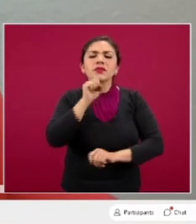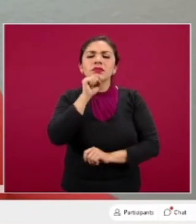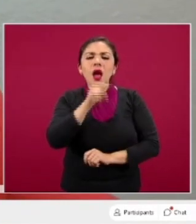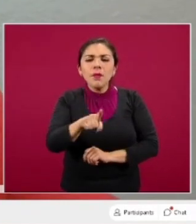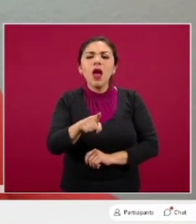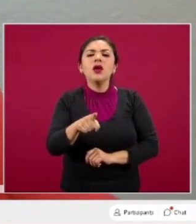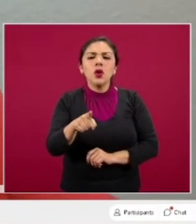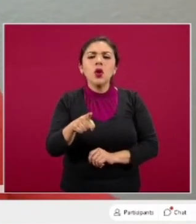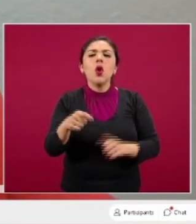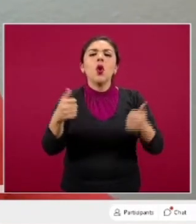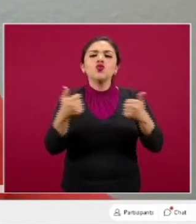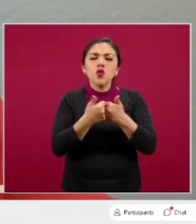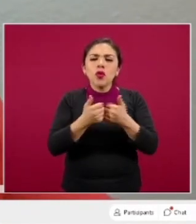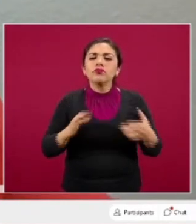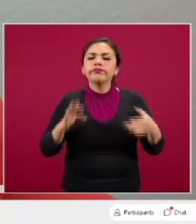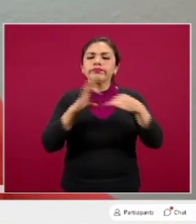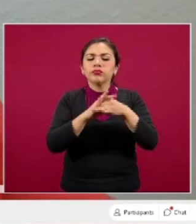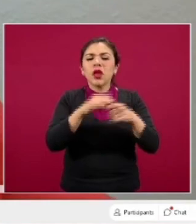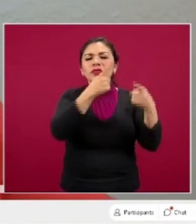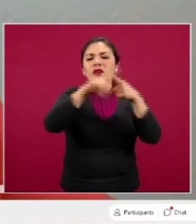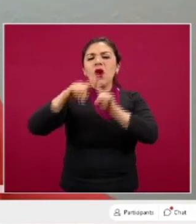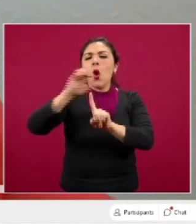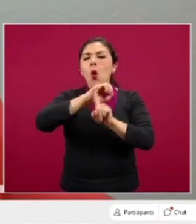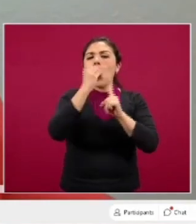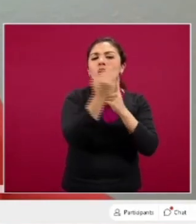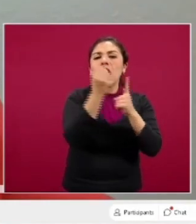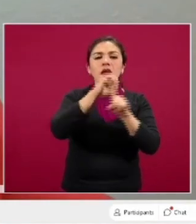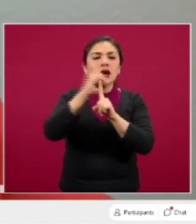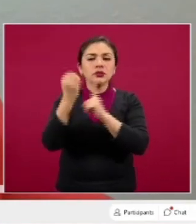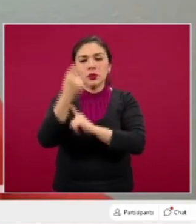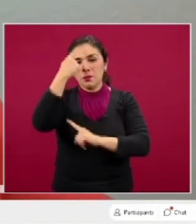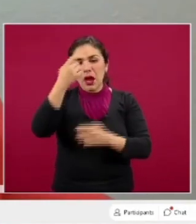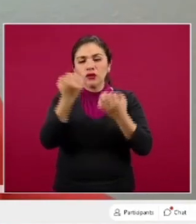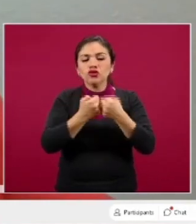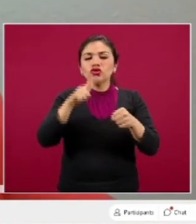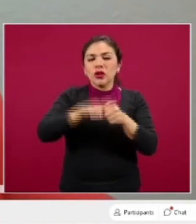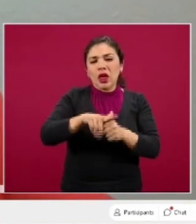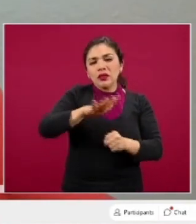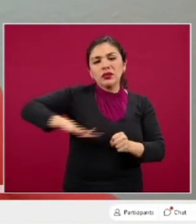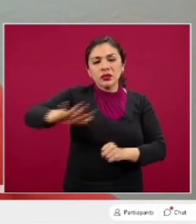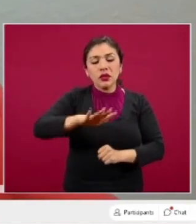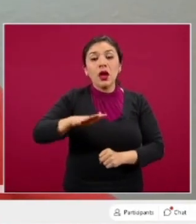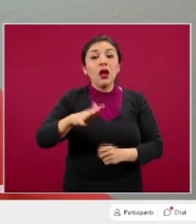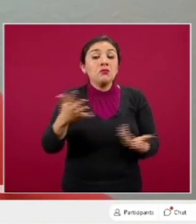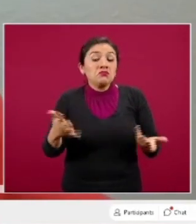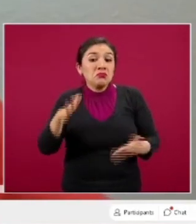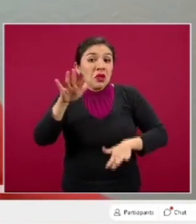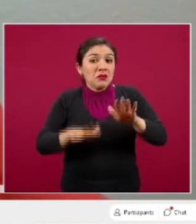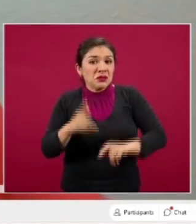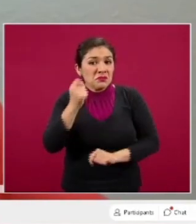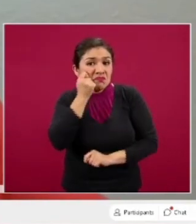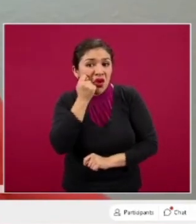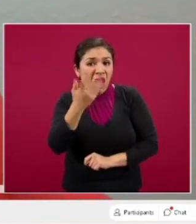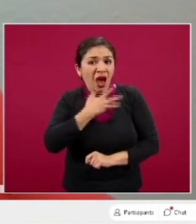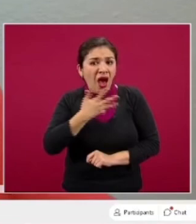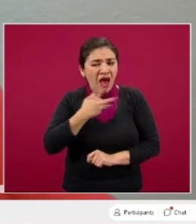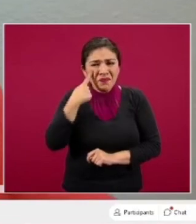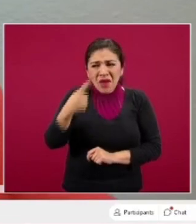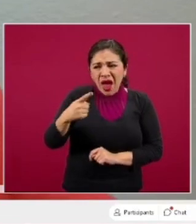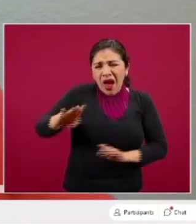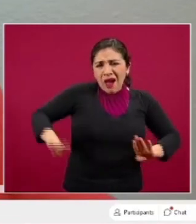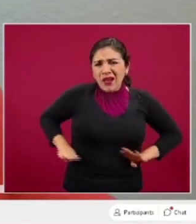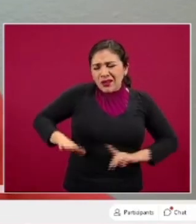también, coordinando con las organizaciones de la sociedad civil, y a pesar de que tenemos un